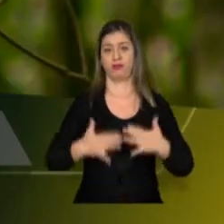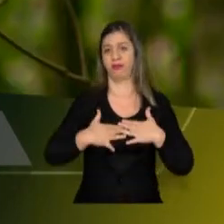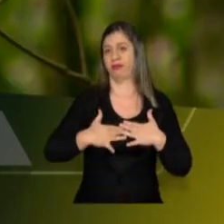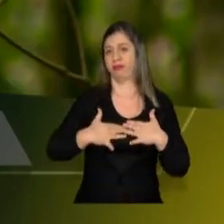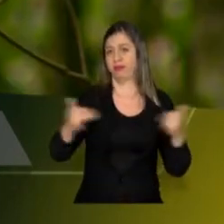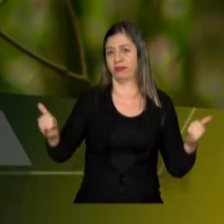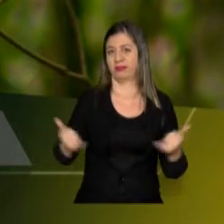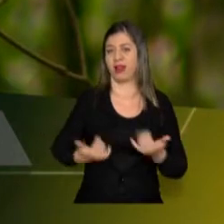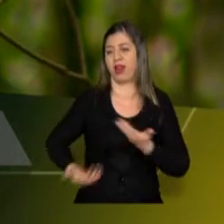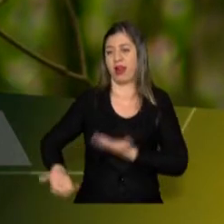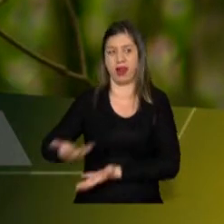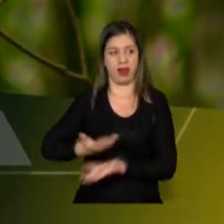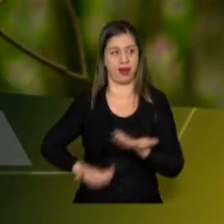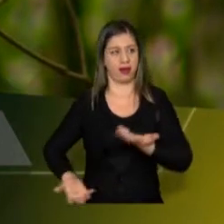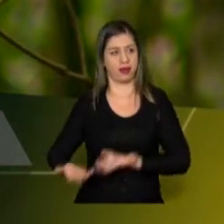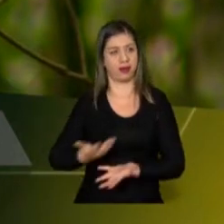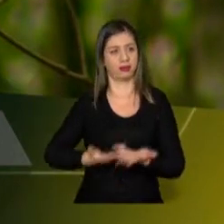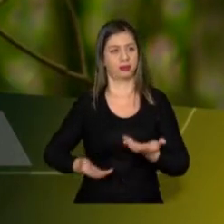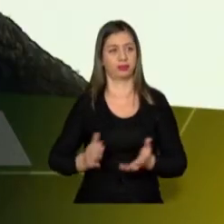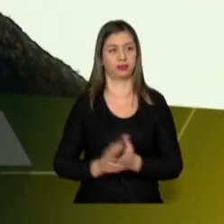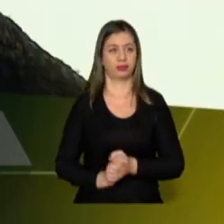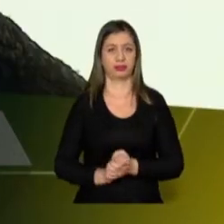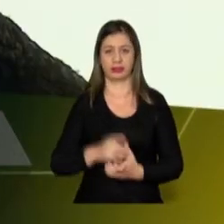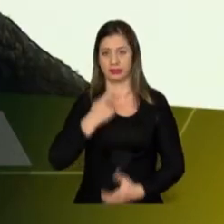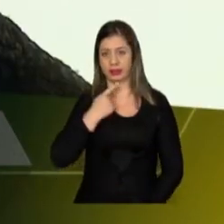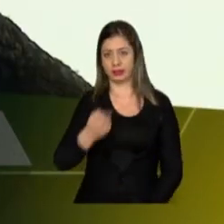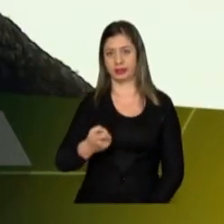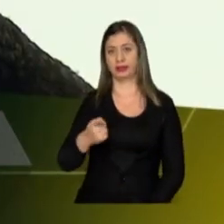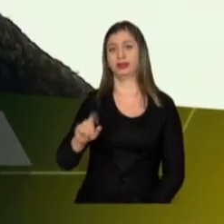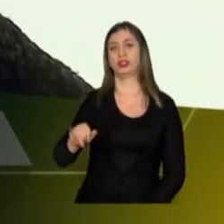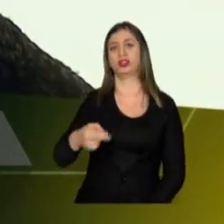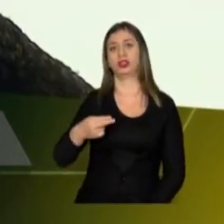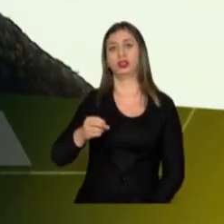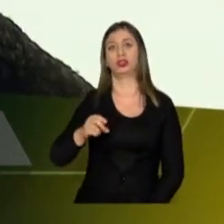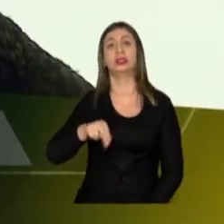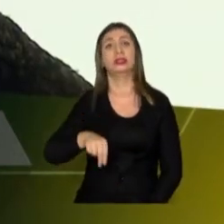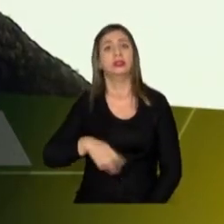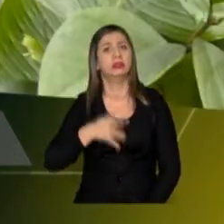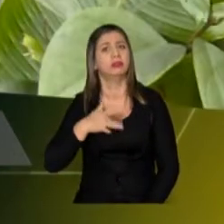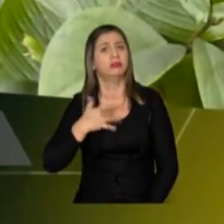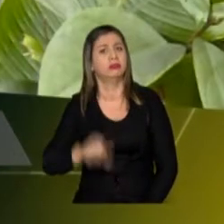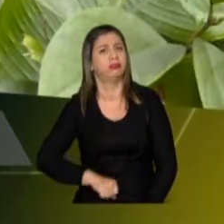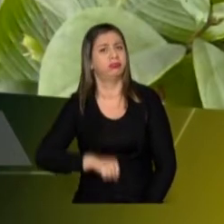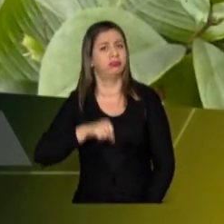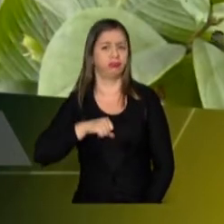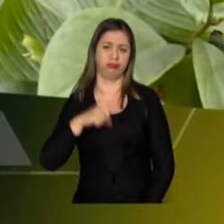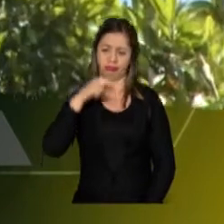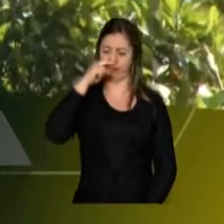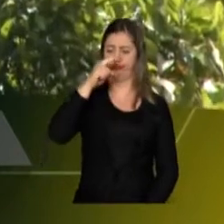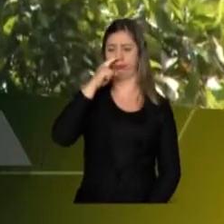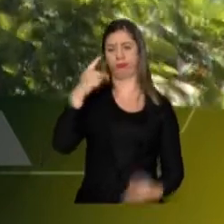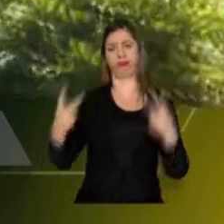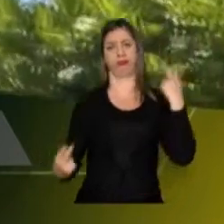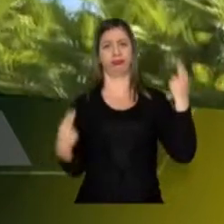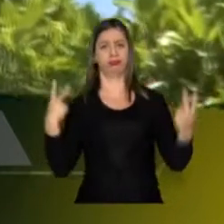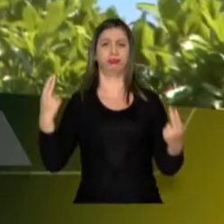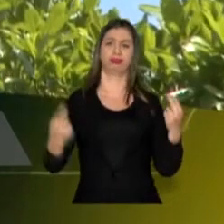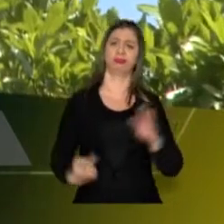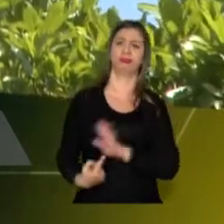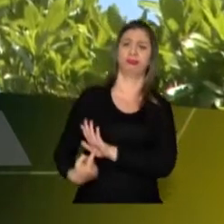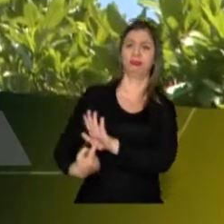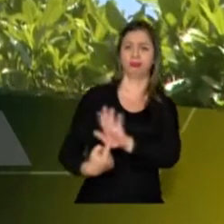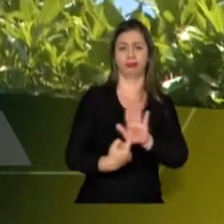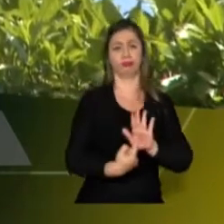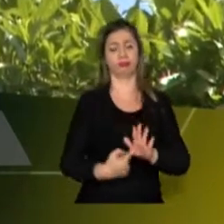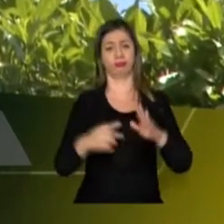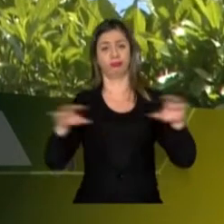conversábamos, ¿no, Wilson?, un poco al inicio, y yo nos decía, ustedes tienen que sentirse orgullosos y tienen que chicanear de esa feria. Hay que chicanear este